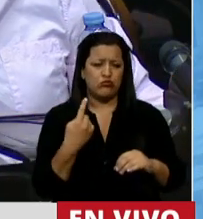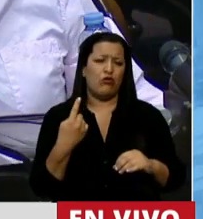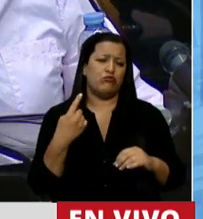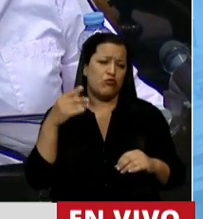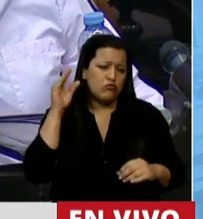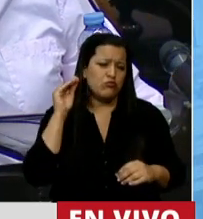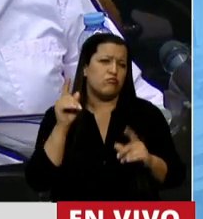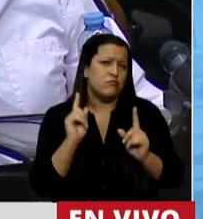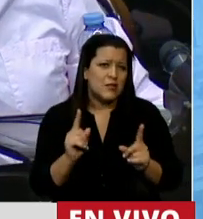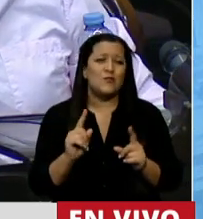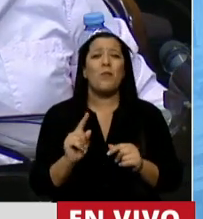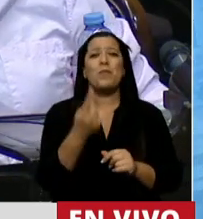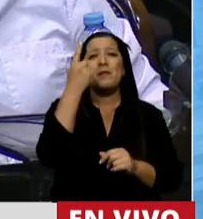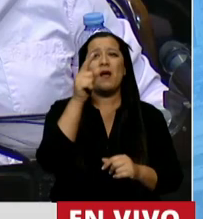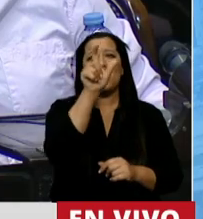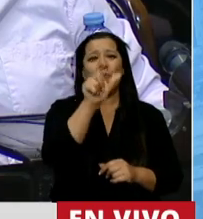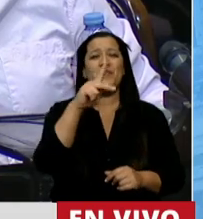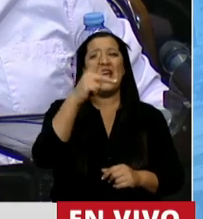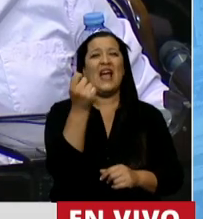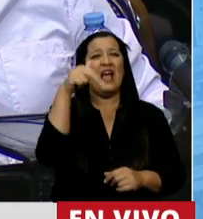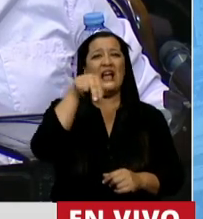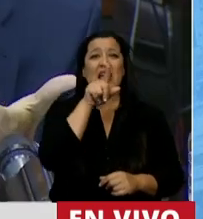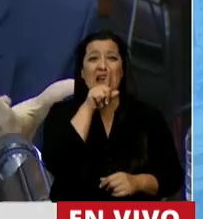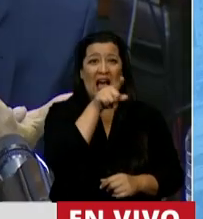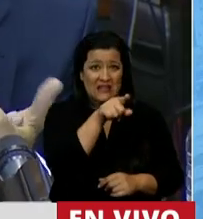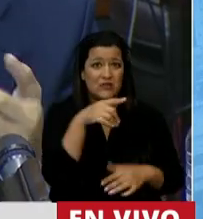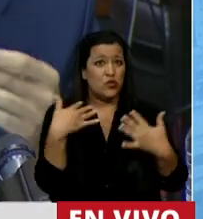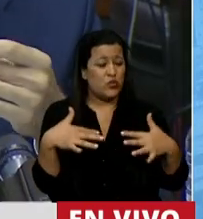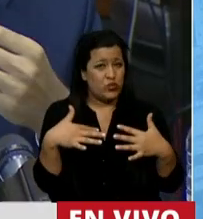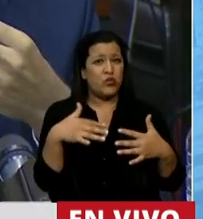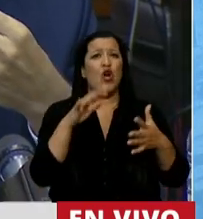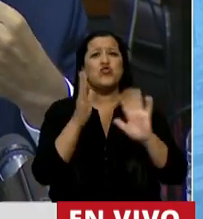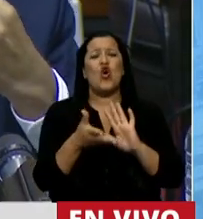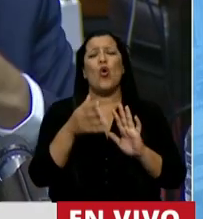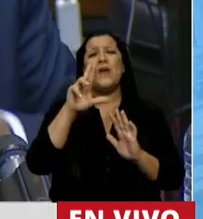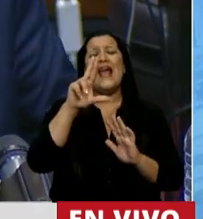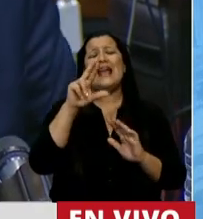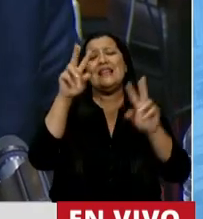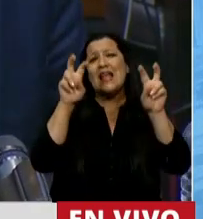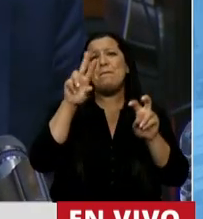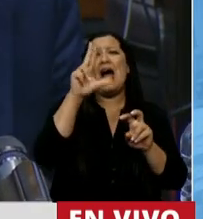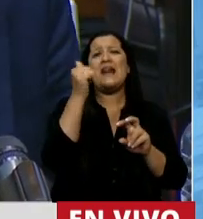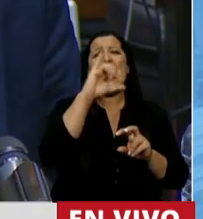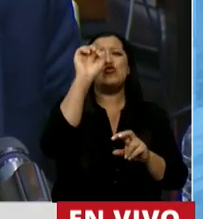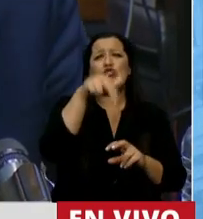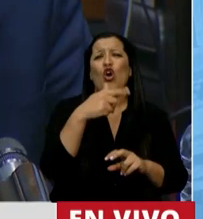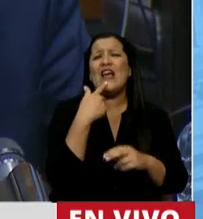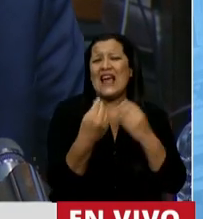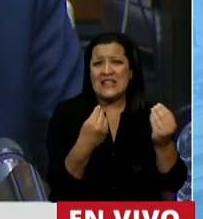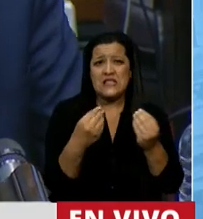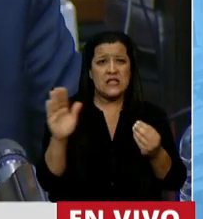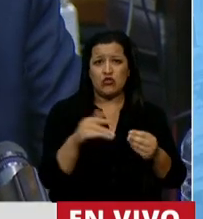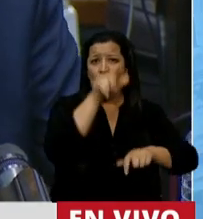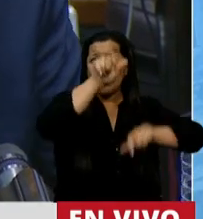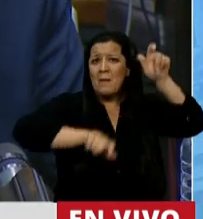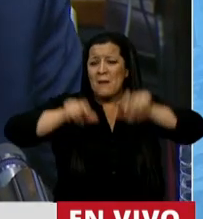la primera voy a citar a Kant, ni más ni menos. En su Crítica de la Razón dice: toda persona es un